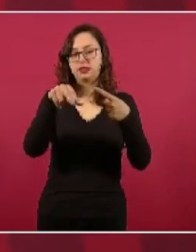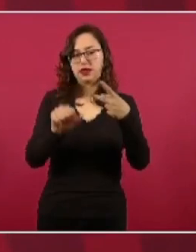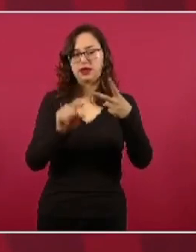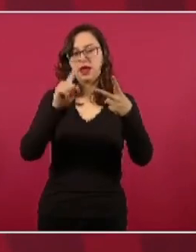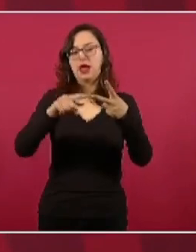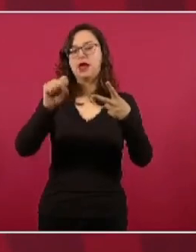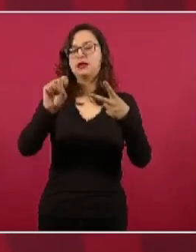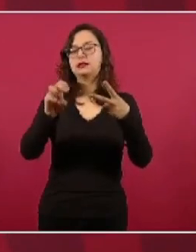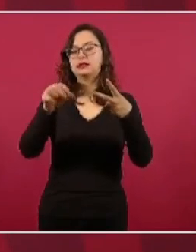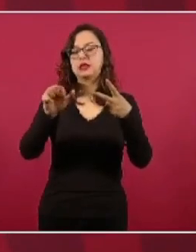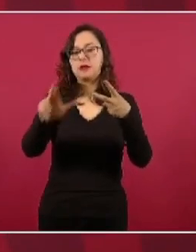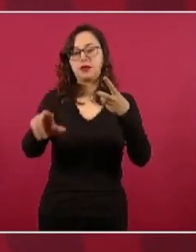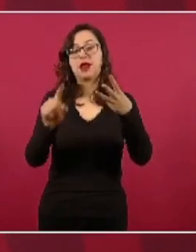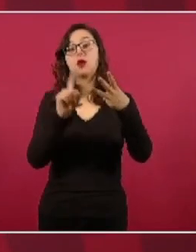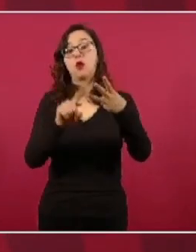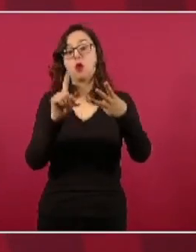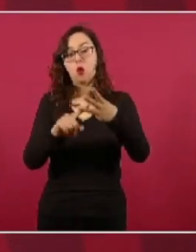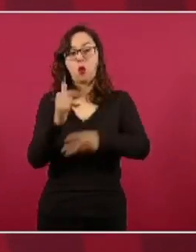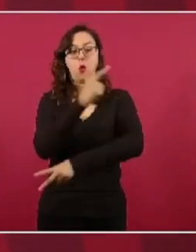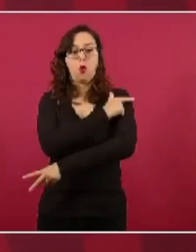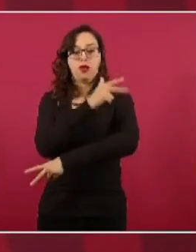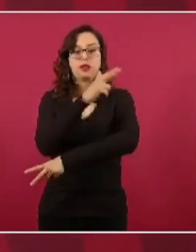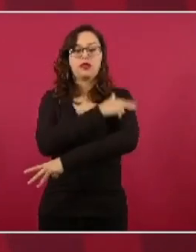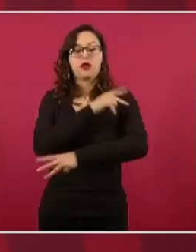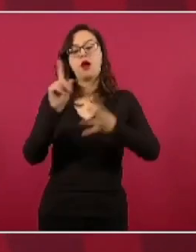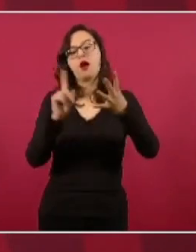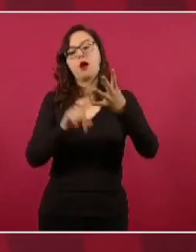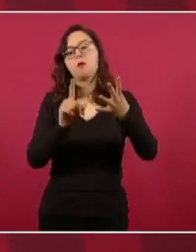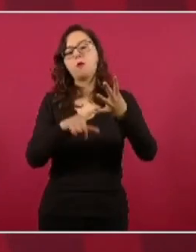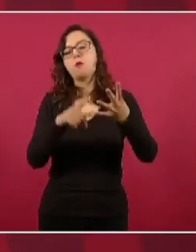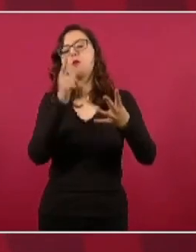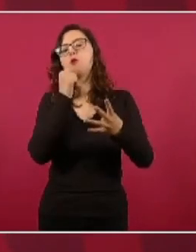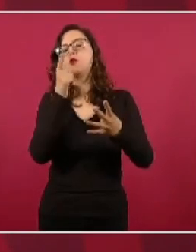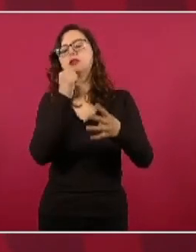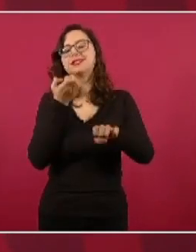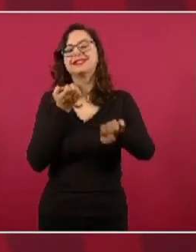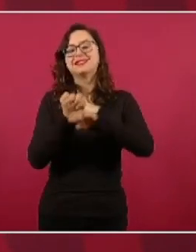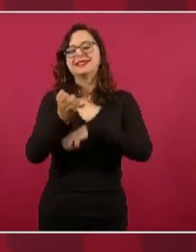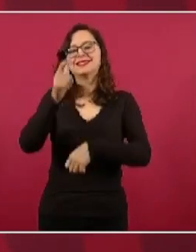y se requiere disciplina y se requiere